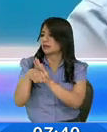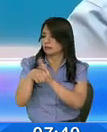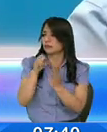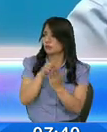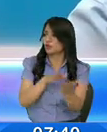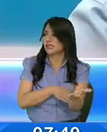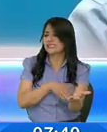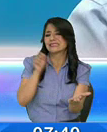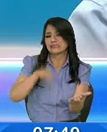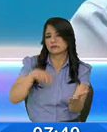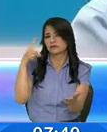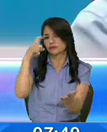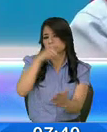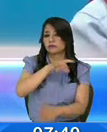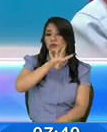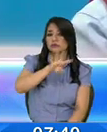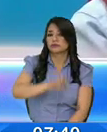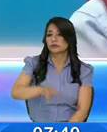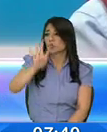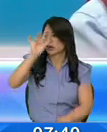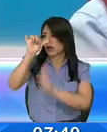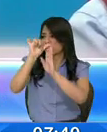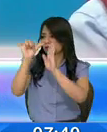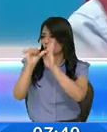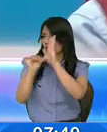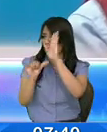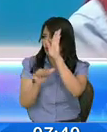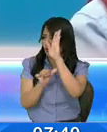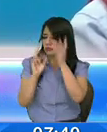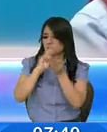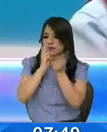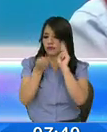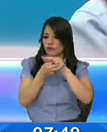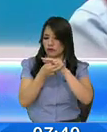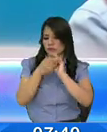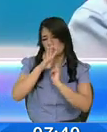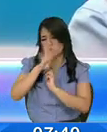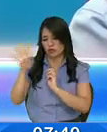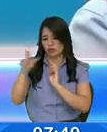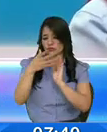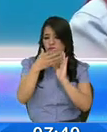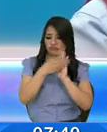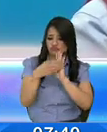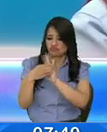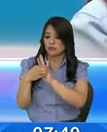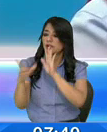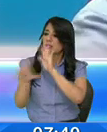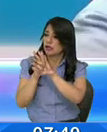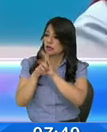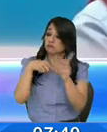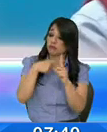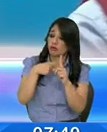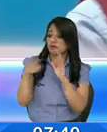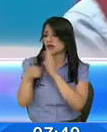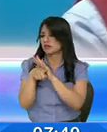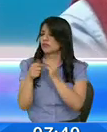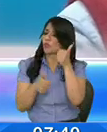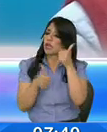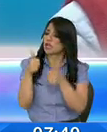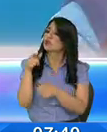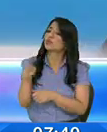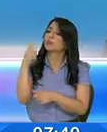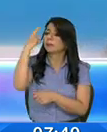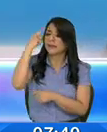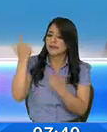por cierto 404 artículos reformas a 22 cuerpos legales que habría de lo positivo y que había de lo negativo para usted